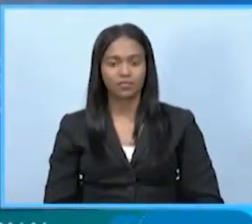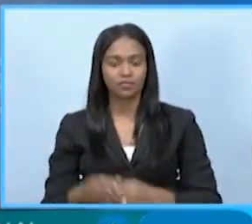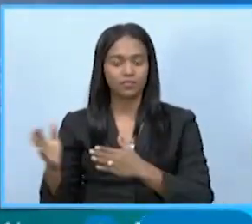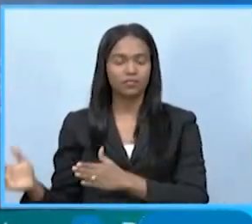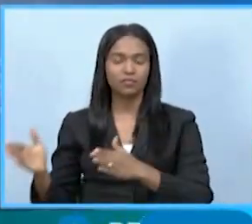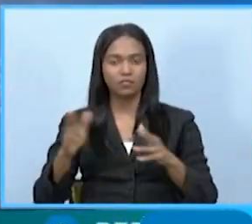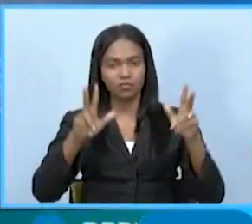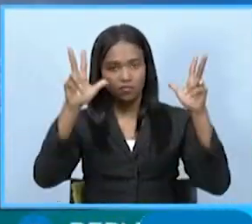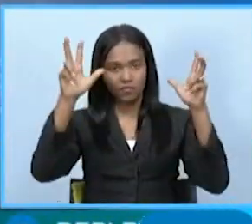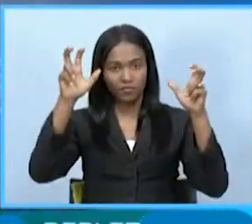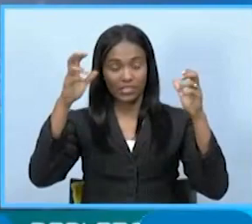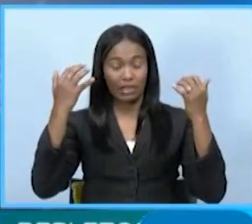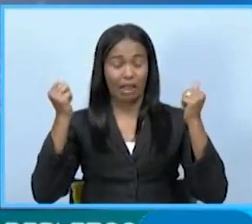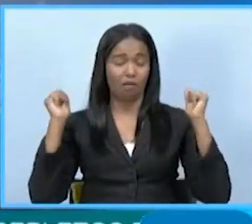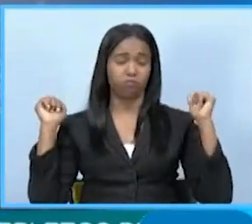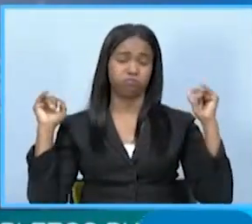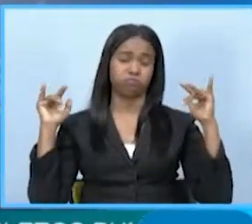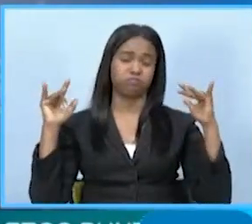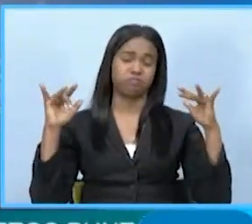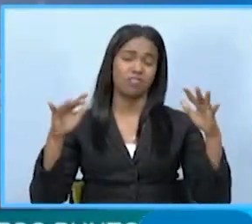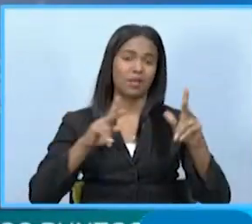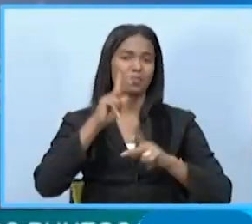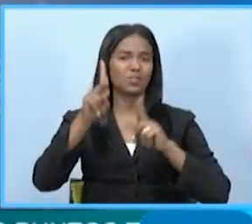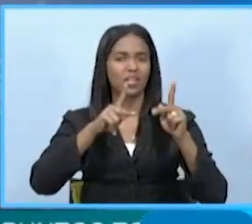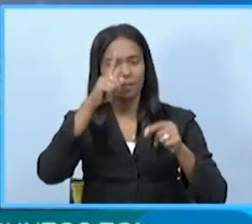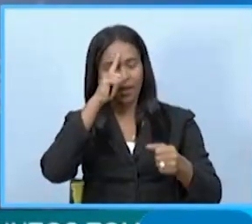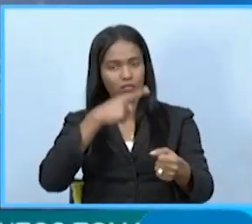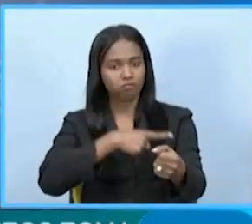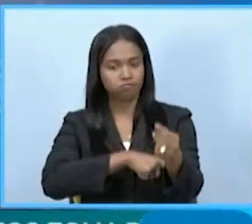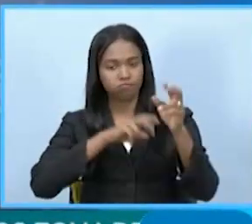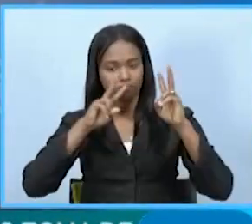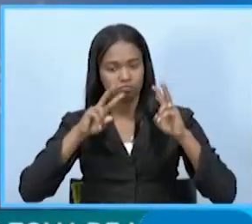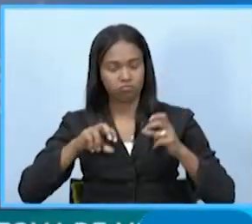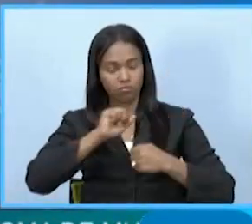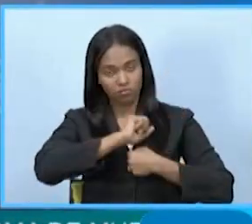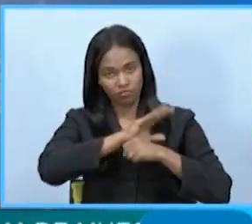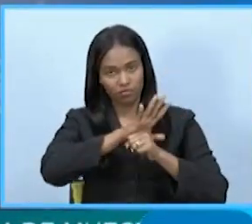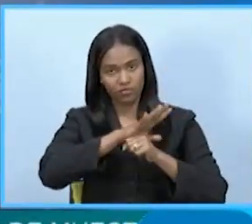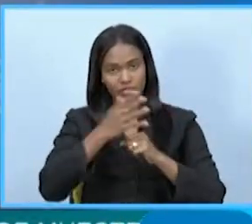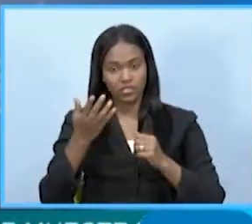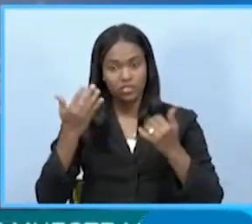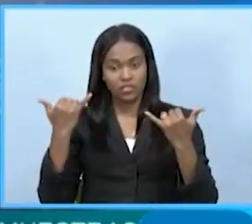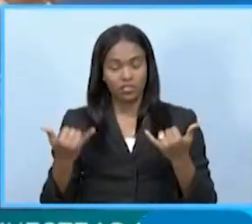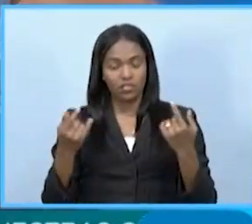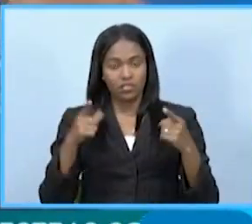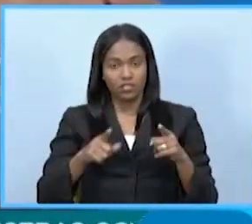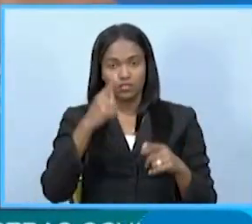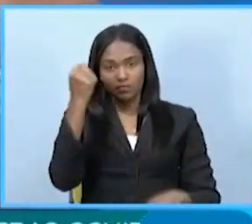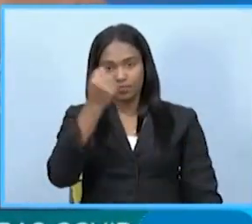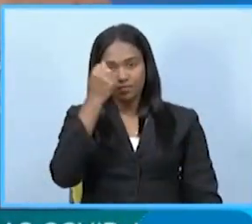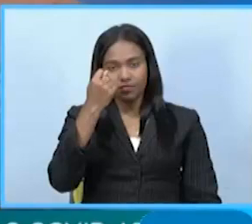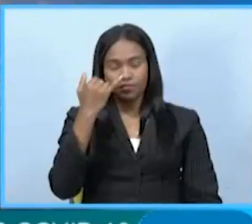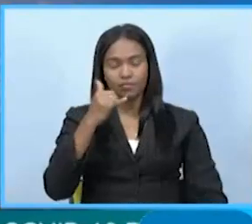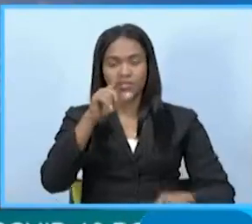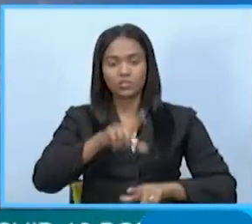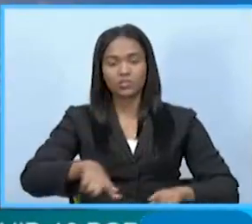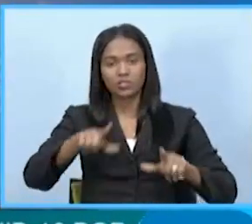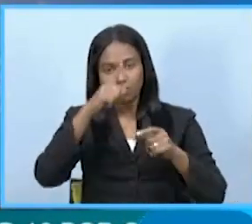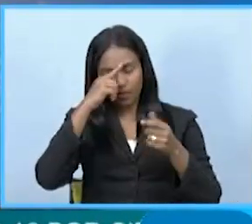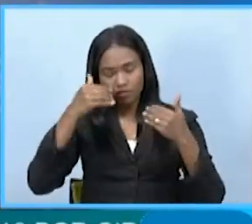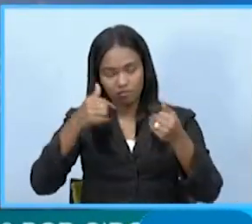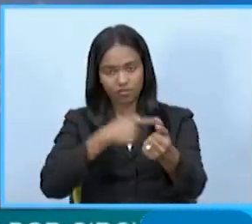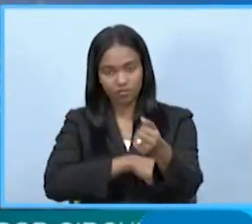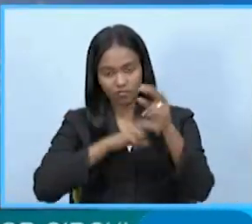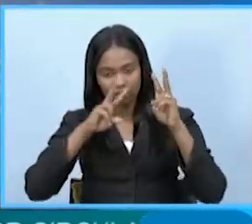Cambiamos de tema, repletos de personas en busca de pruebas diagnósticas COVID-19 lucieron durante este martes los puntos para toma de